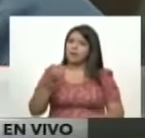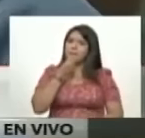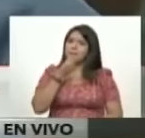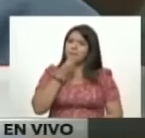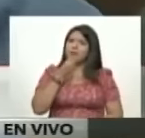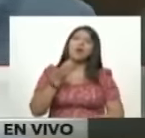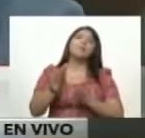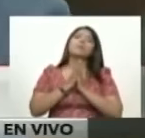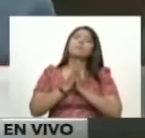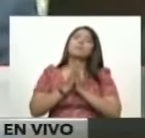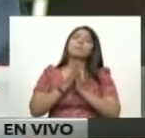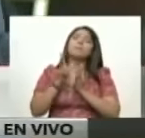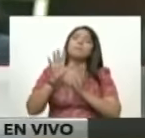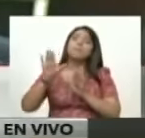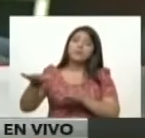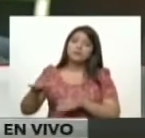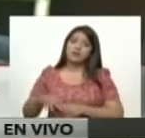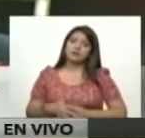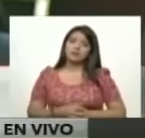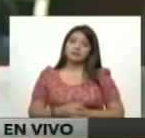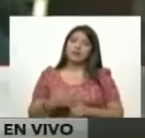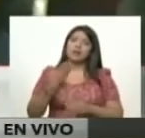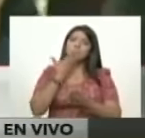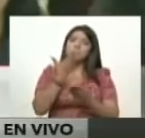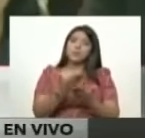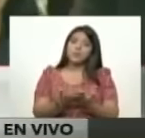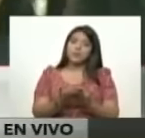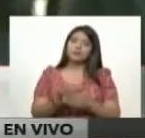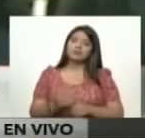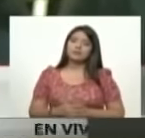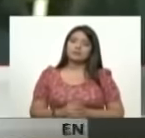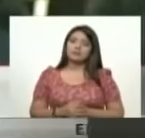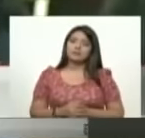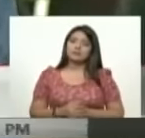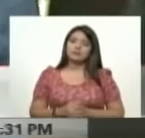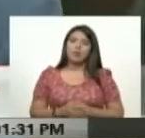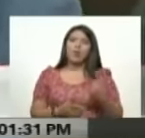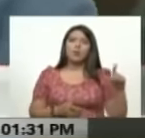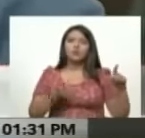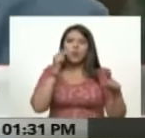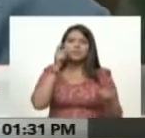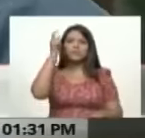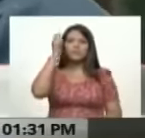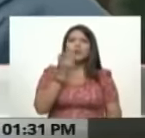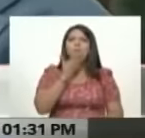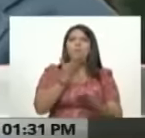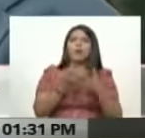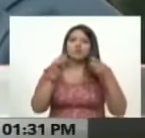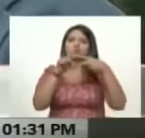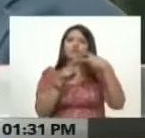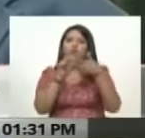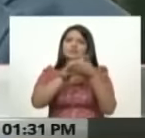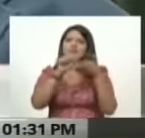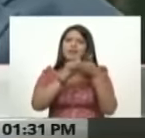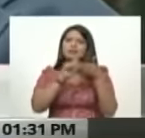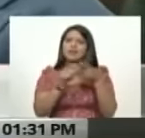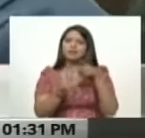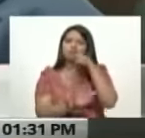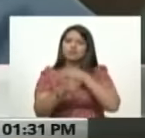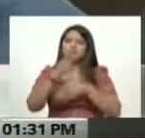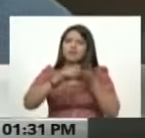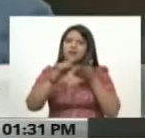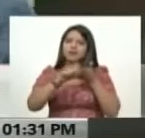para apoyar la propuesta hecha por mi colega diputado Julio César Reyes,